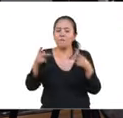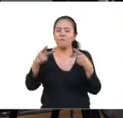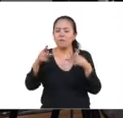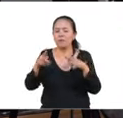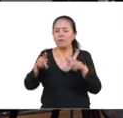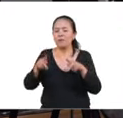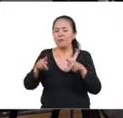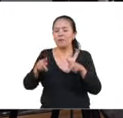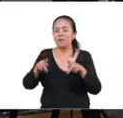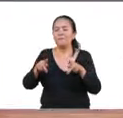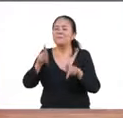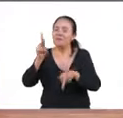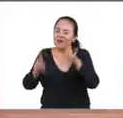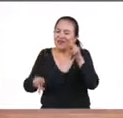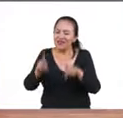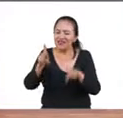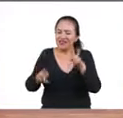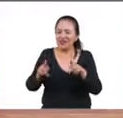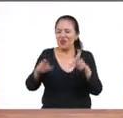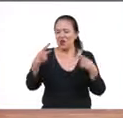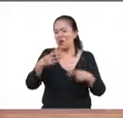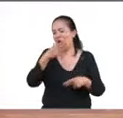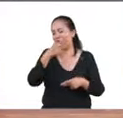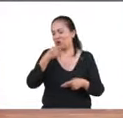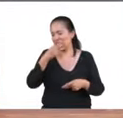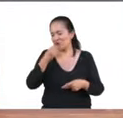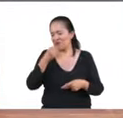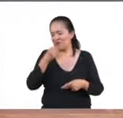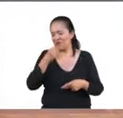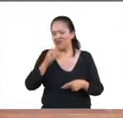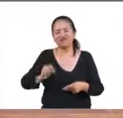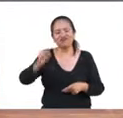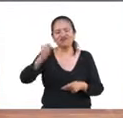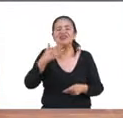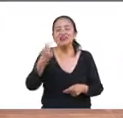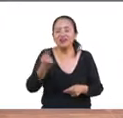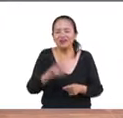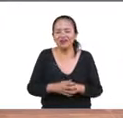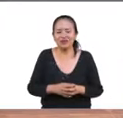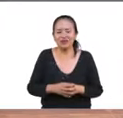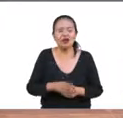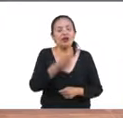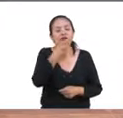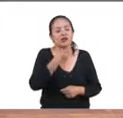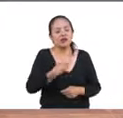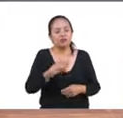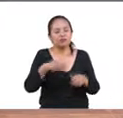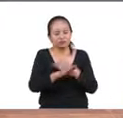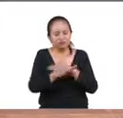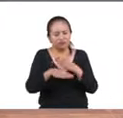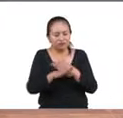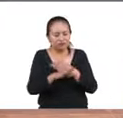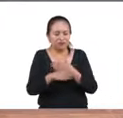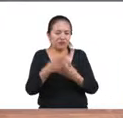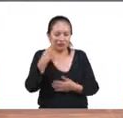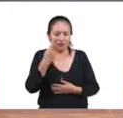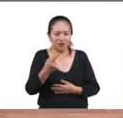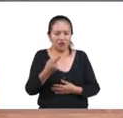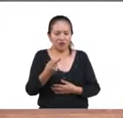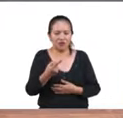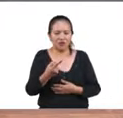transportistas manifestantes? Sí, por cierto, del metro. Ahí dijimos, vamos a estar presentando